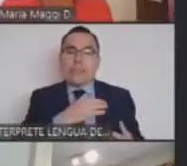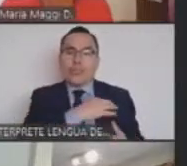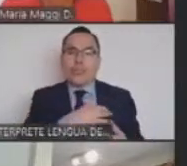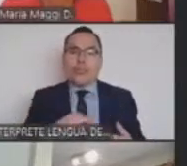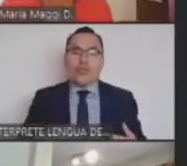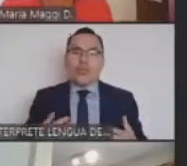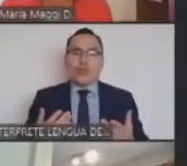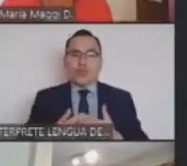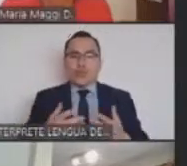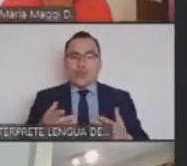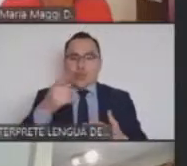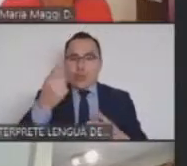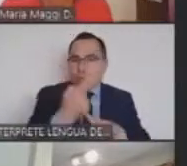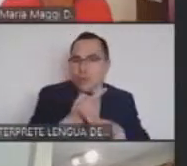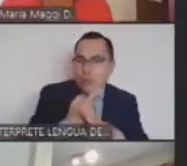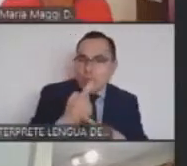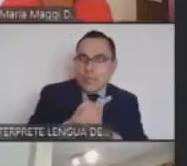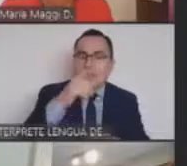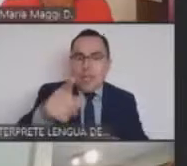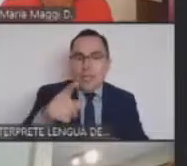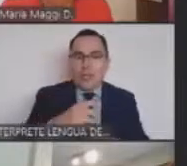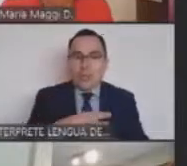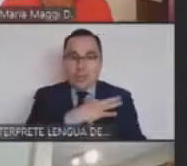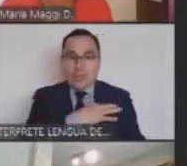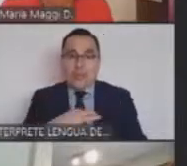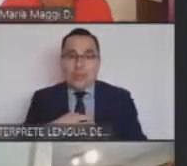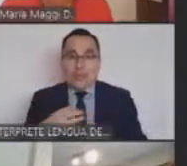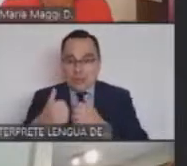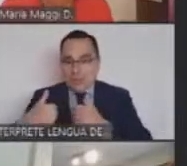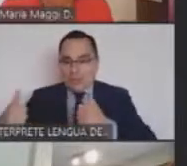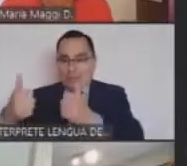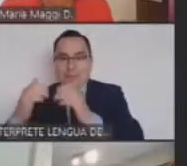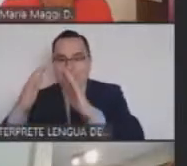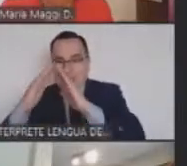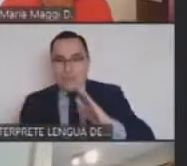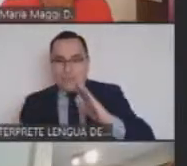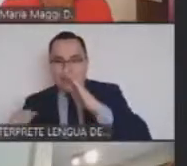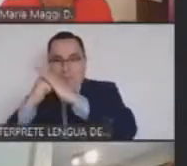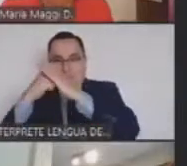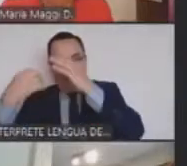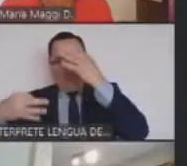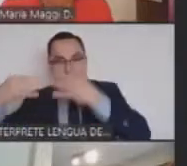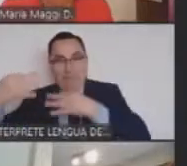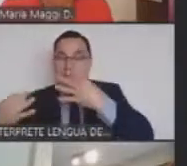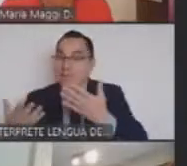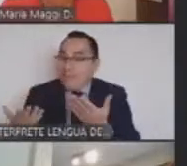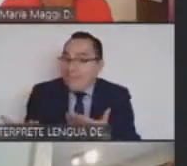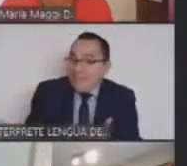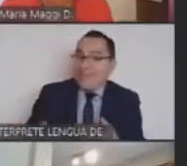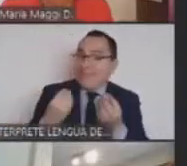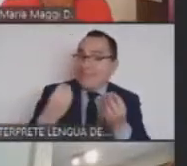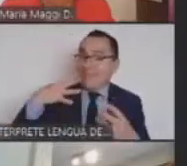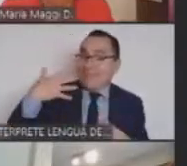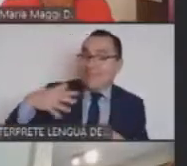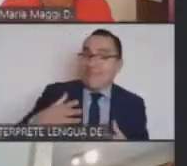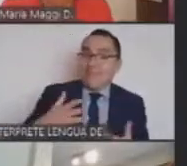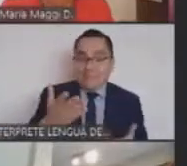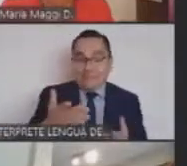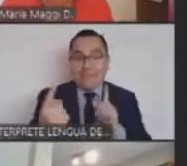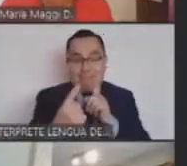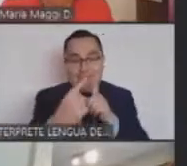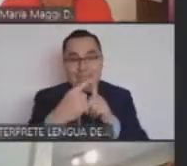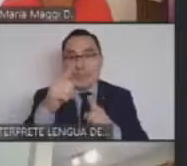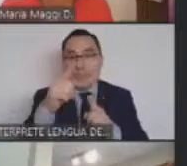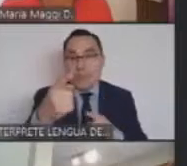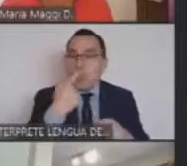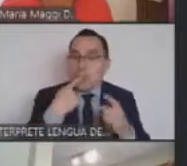no se da todos los días. Hoy día lo tenemos a través de este notable panel y sobre un tema además que por